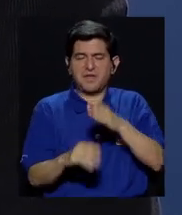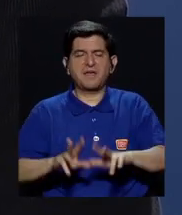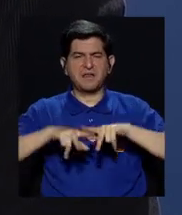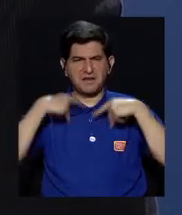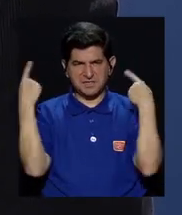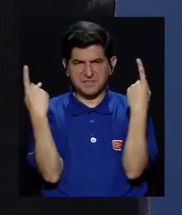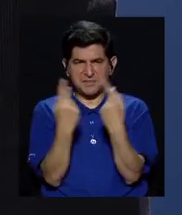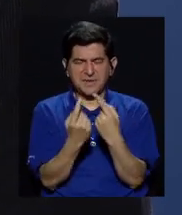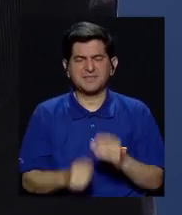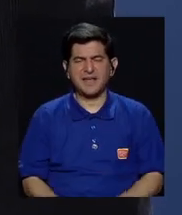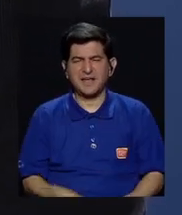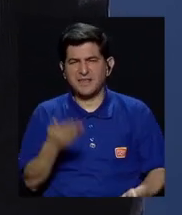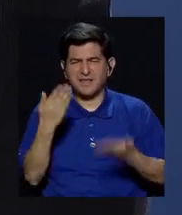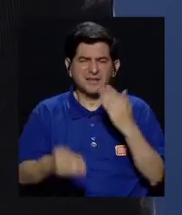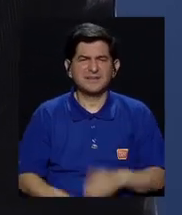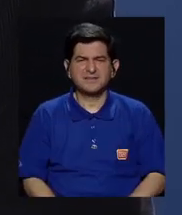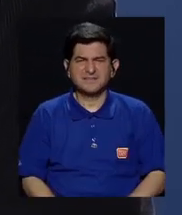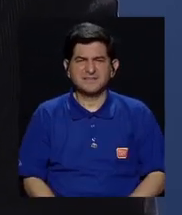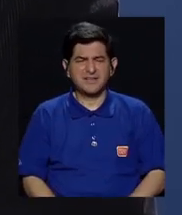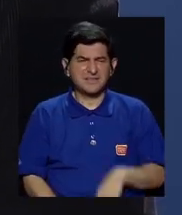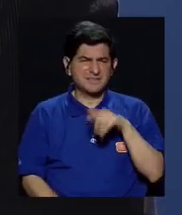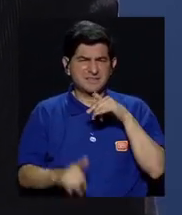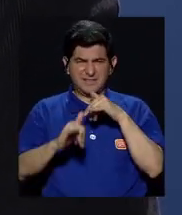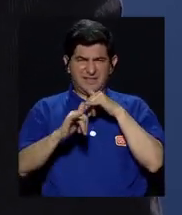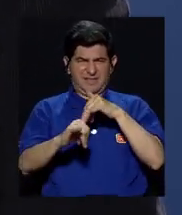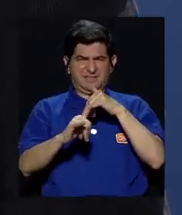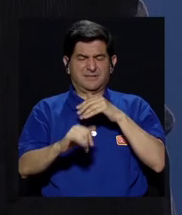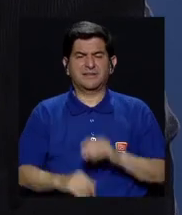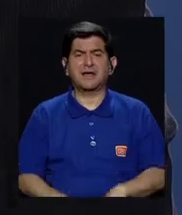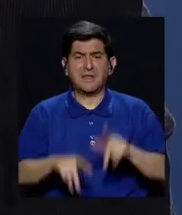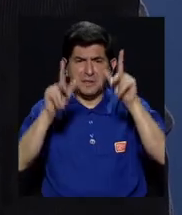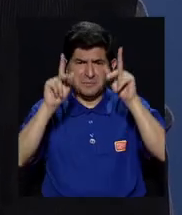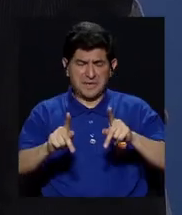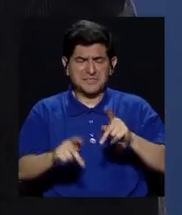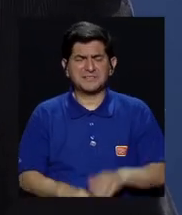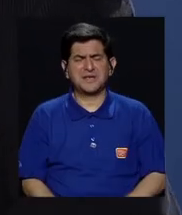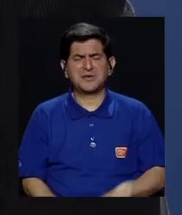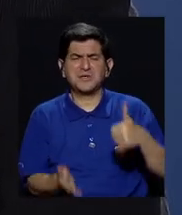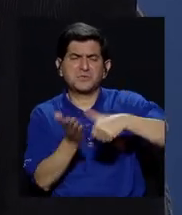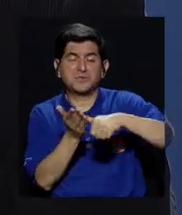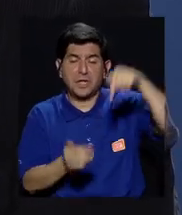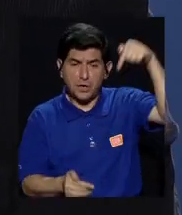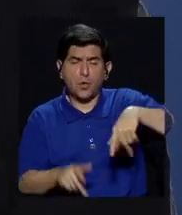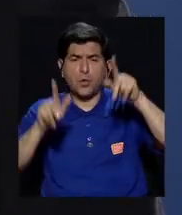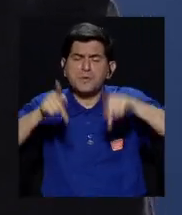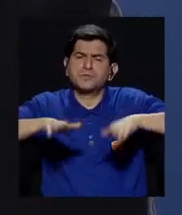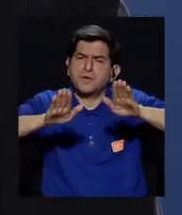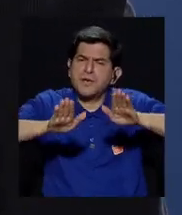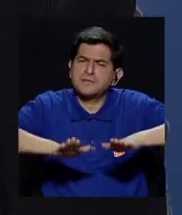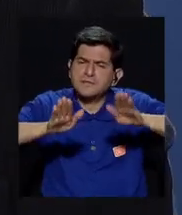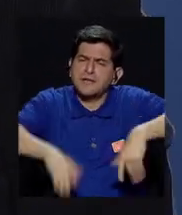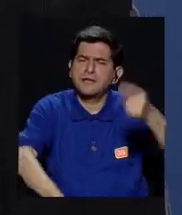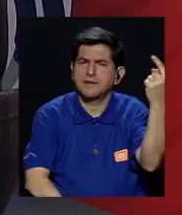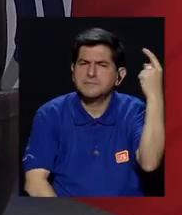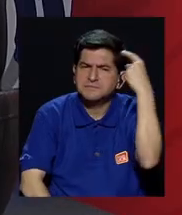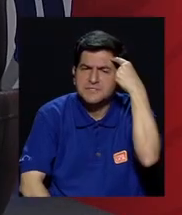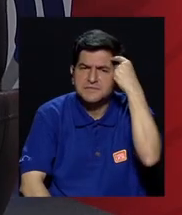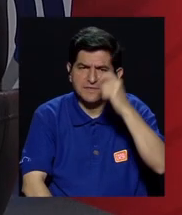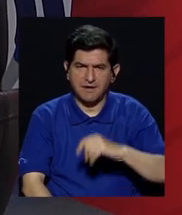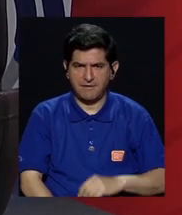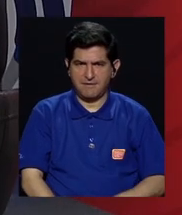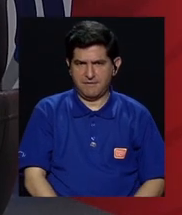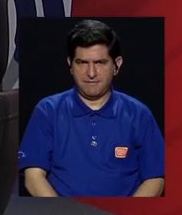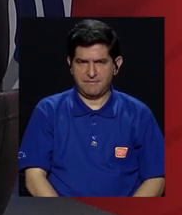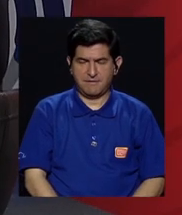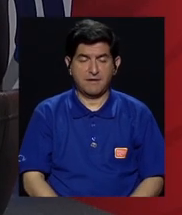exagerada fanatismo y fundamentalismo llamarlo como quieras la gente votaba o yo creo que la gente tiene un reposo para pensar y